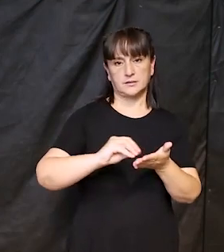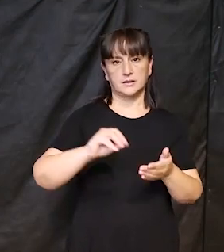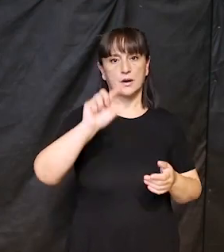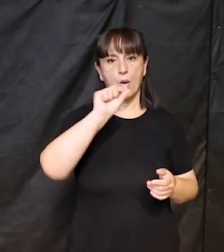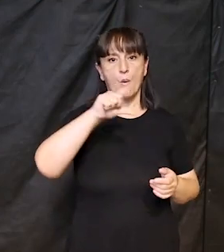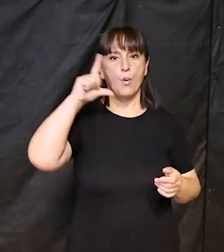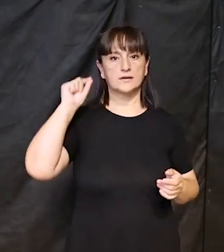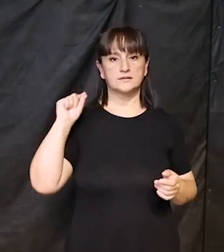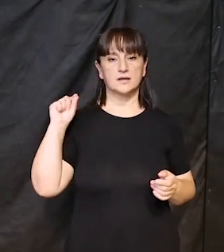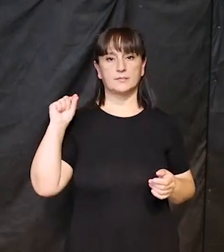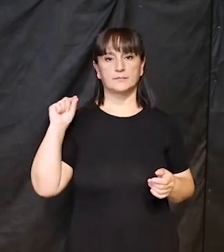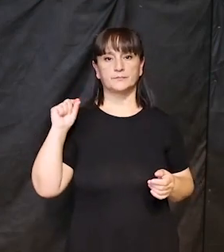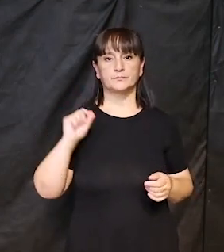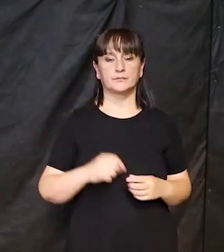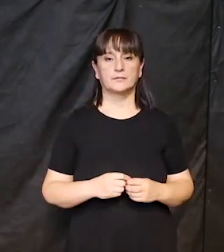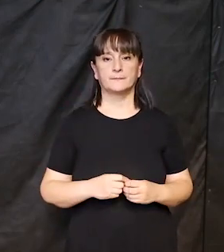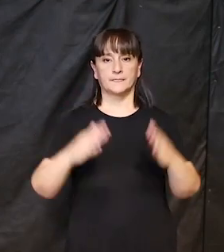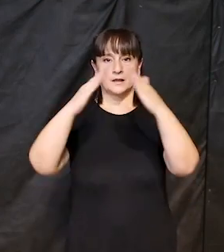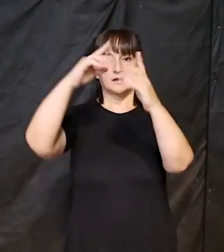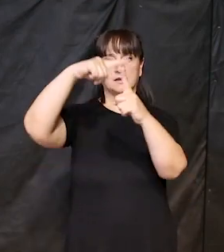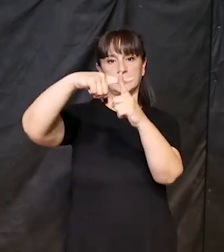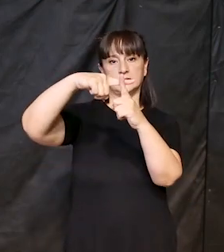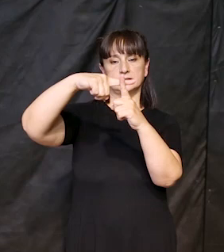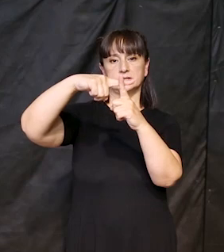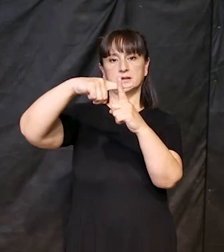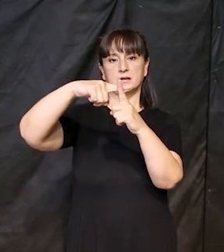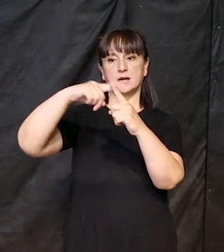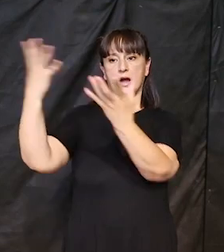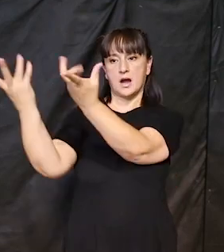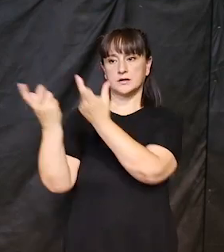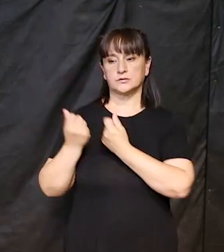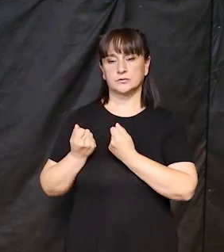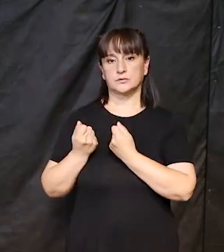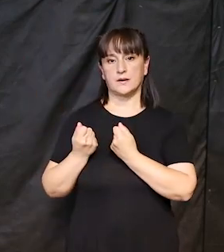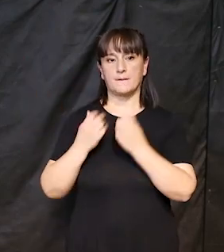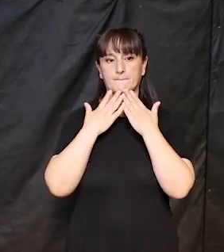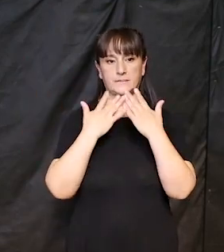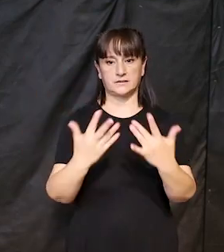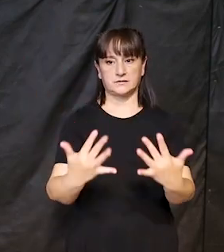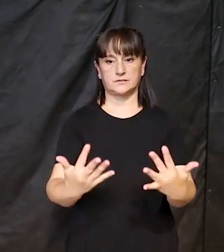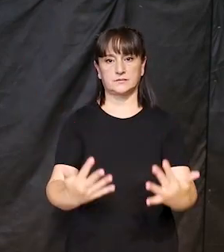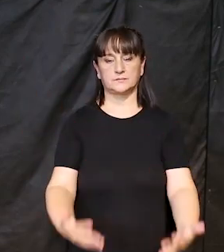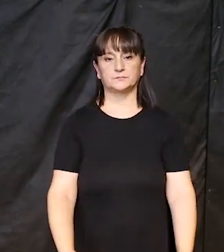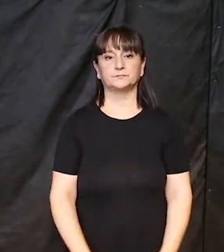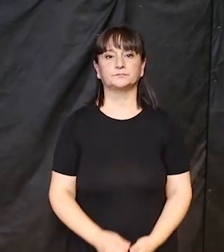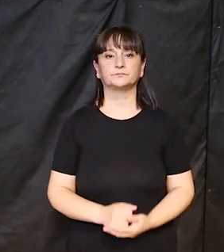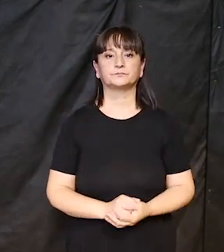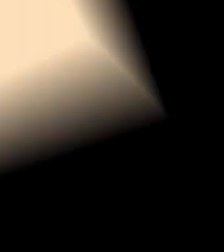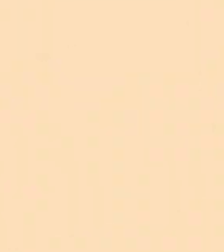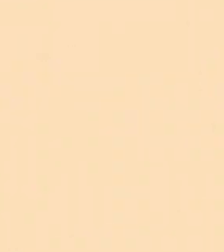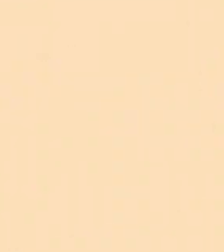escribanos contactarse a través las redes y vamos a ayudarle para eso estamos como iglesia para bendecir les